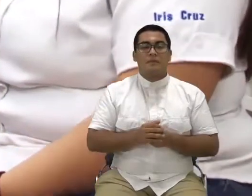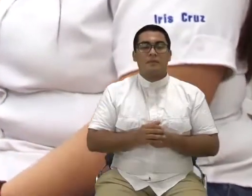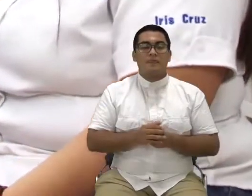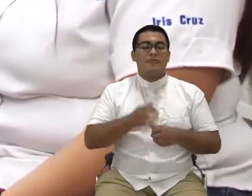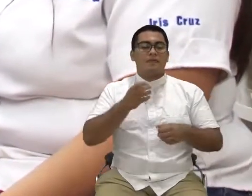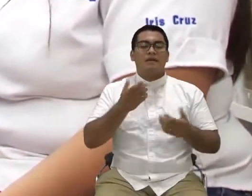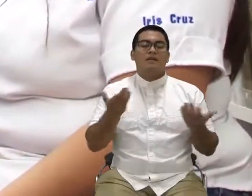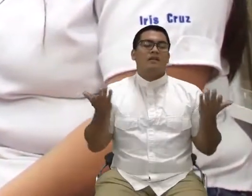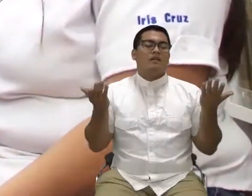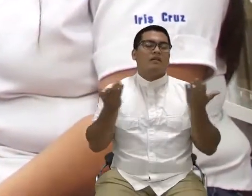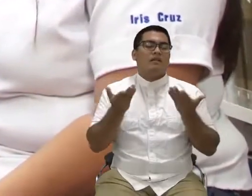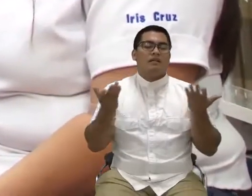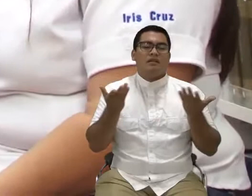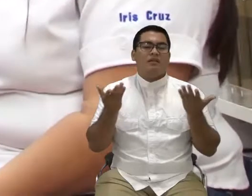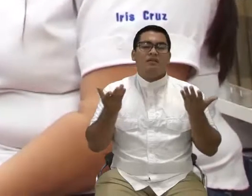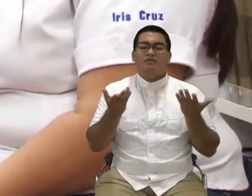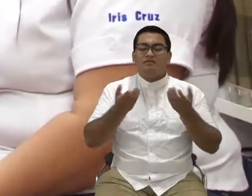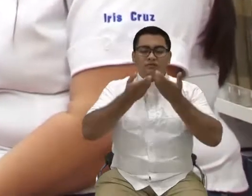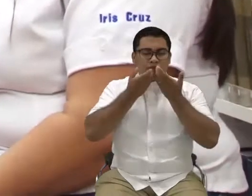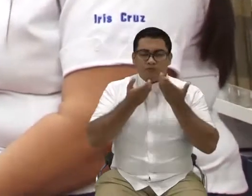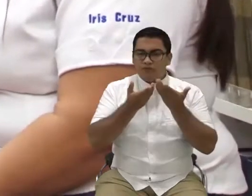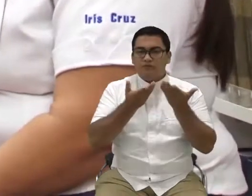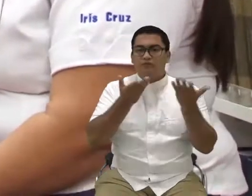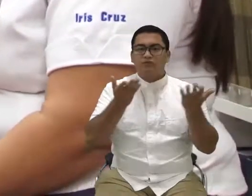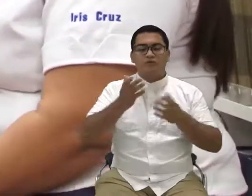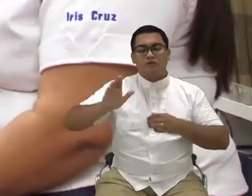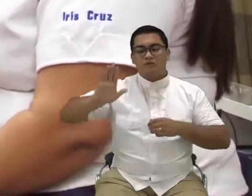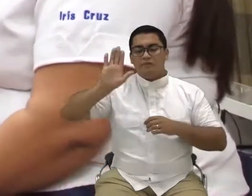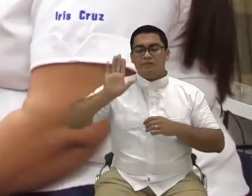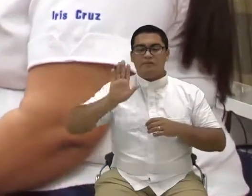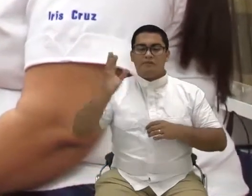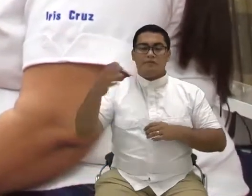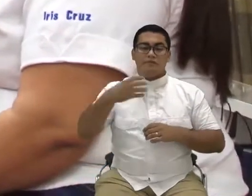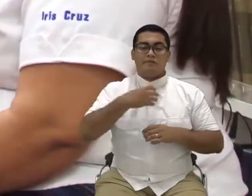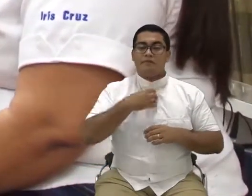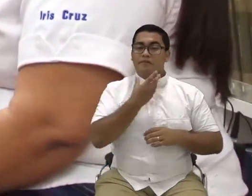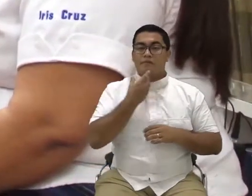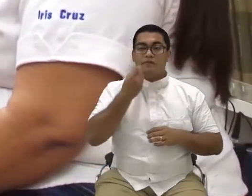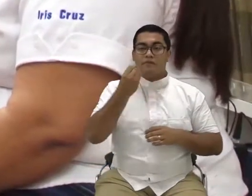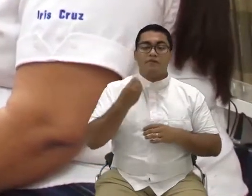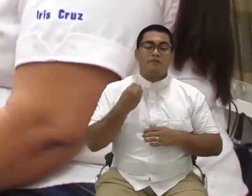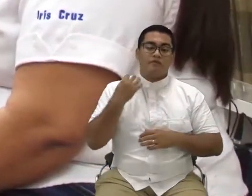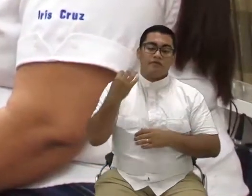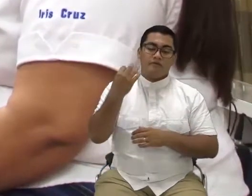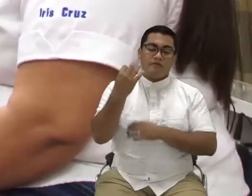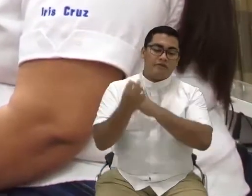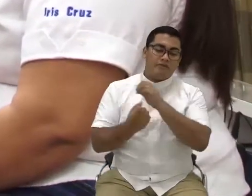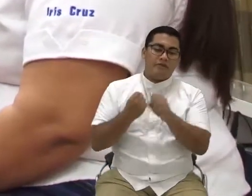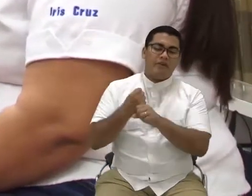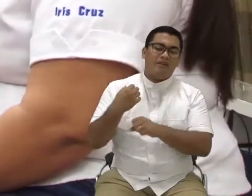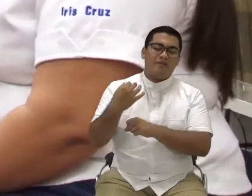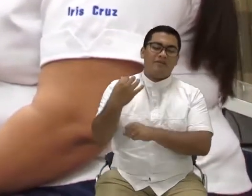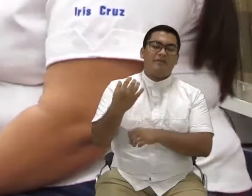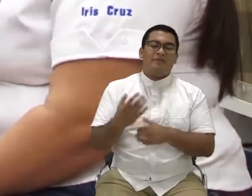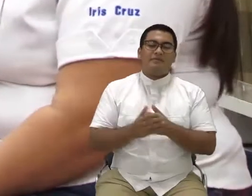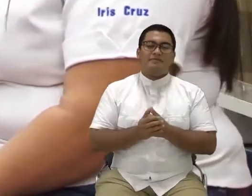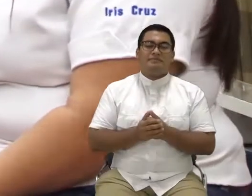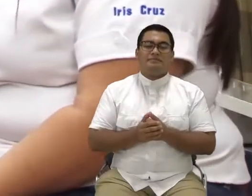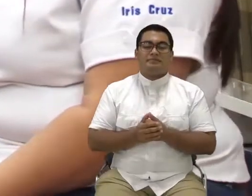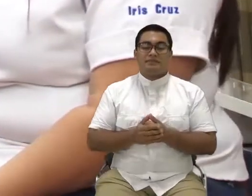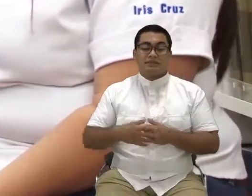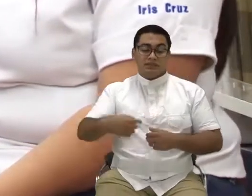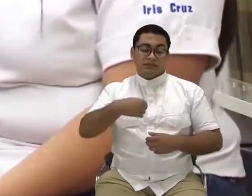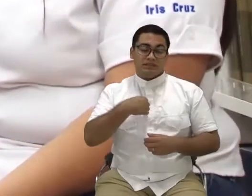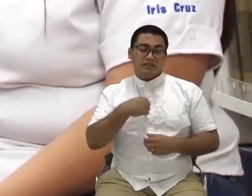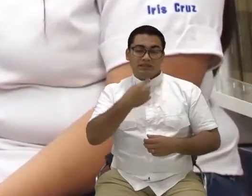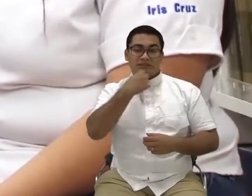¿Cuál es ese mensaje que se está llevando y ese compromiso que está tomando la juventud para años futuros? Mira, yo